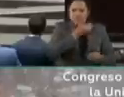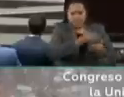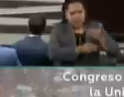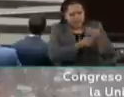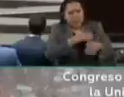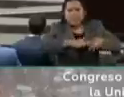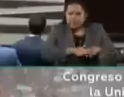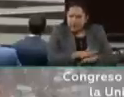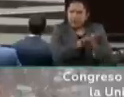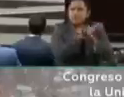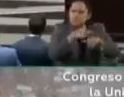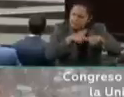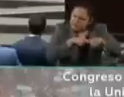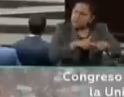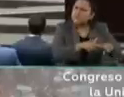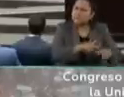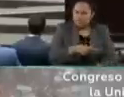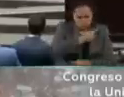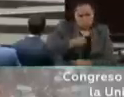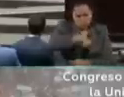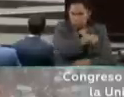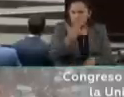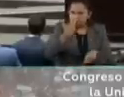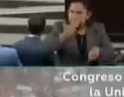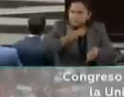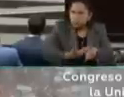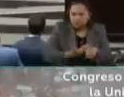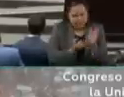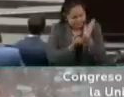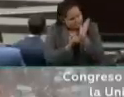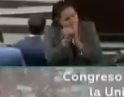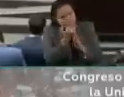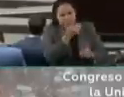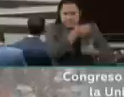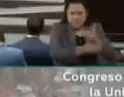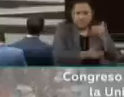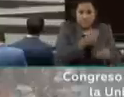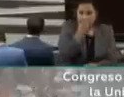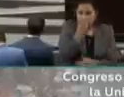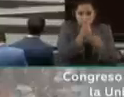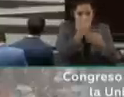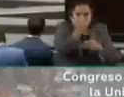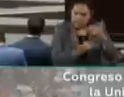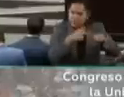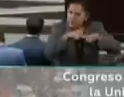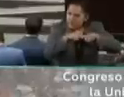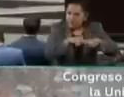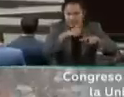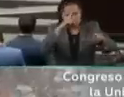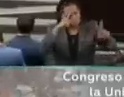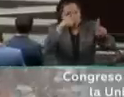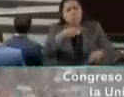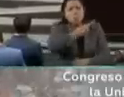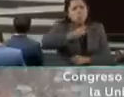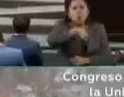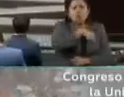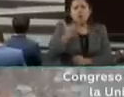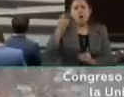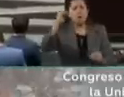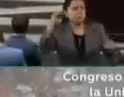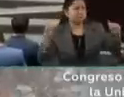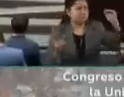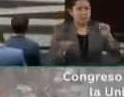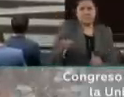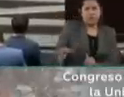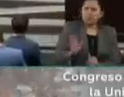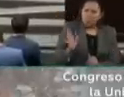responsable, pero firme, impulsando nuestro proyecto sin avasallar, pero de acuerdo al mandato soberano del pueblo